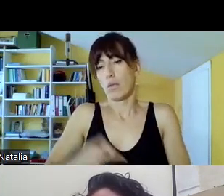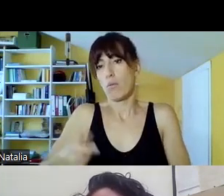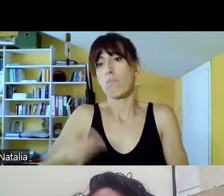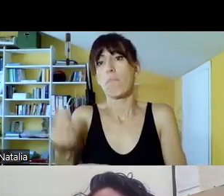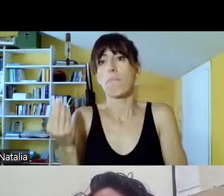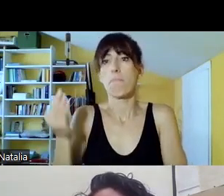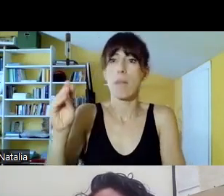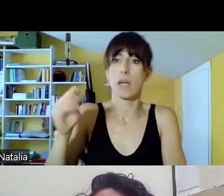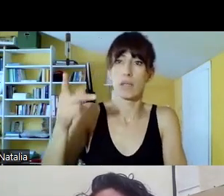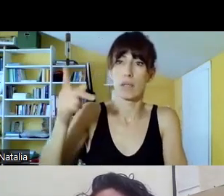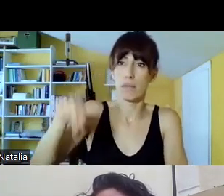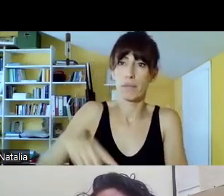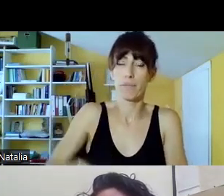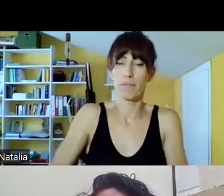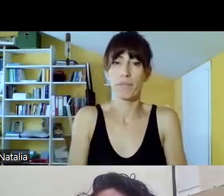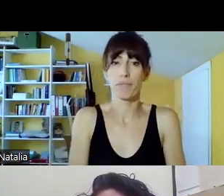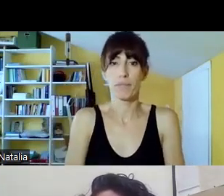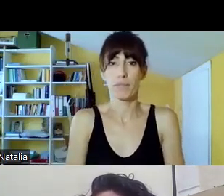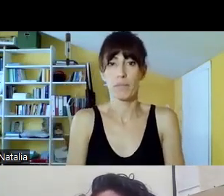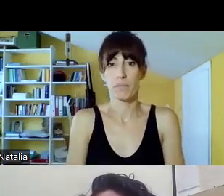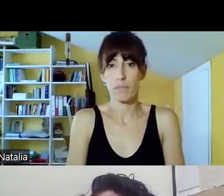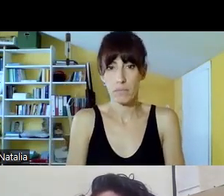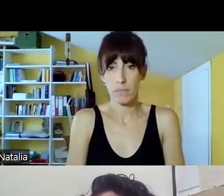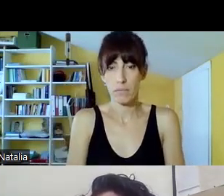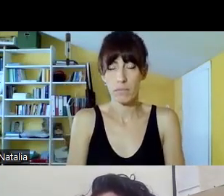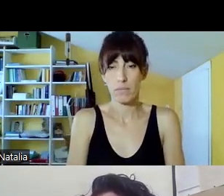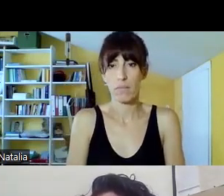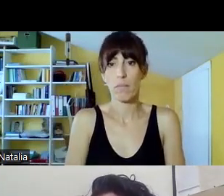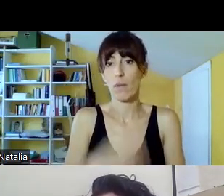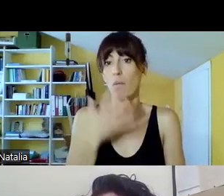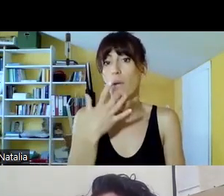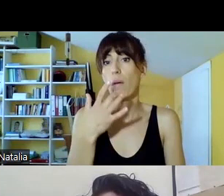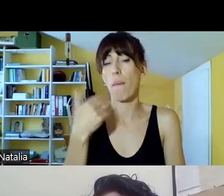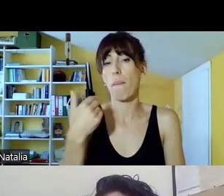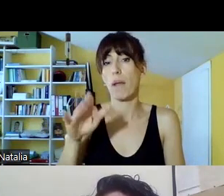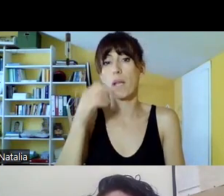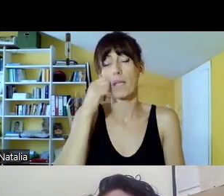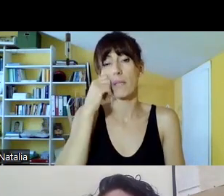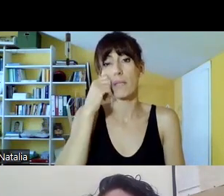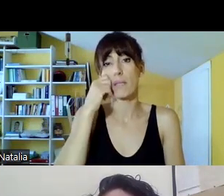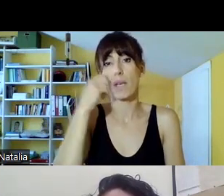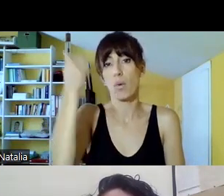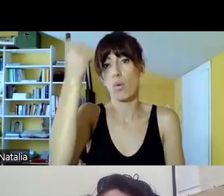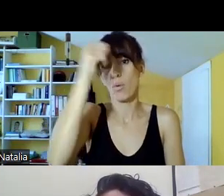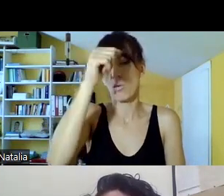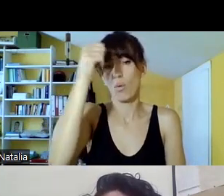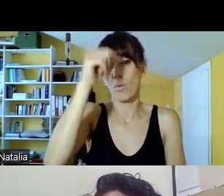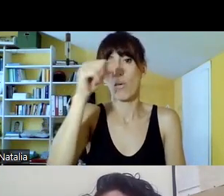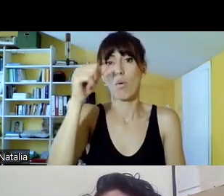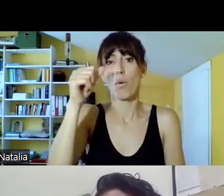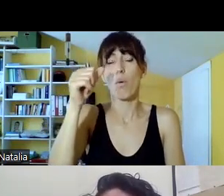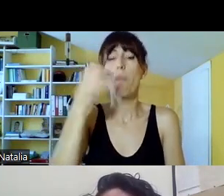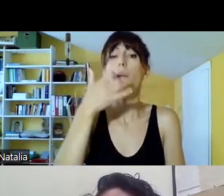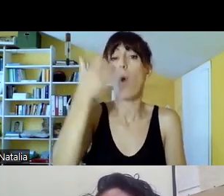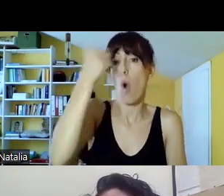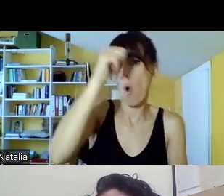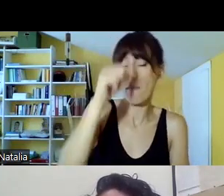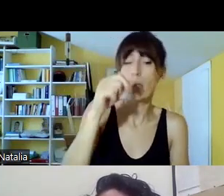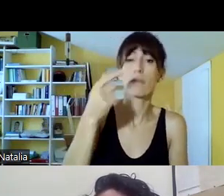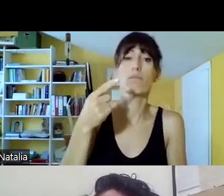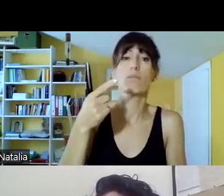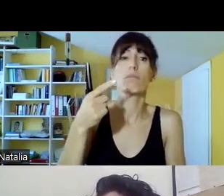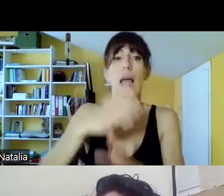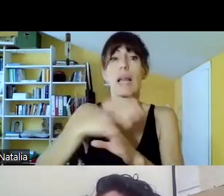Por ejemplo, en el caso de la mala salud mental se observa cómo en los hombres de clase social 5, que sería